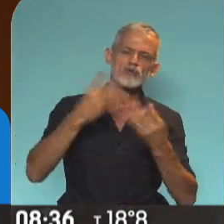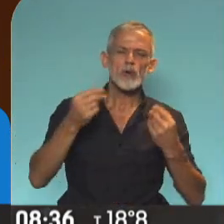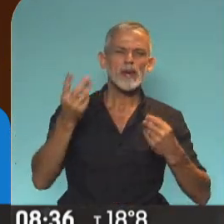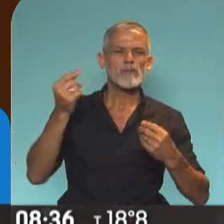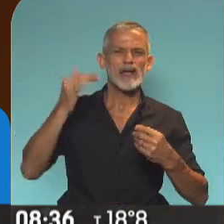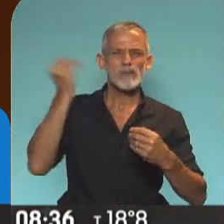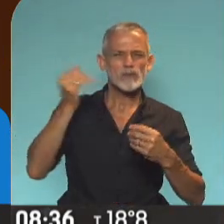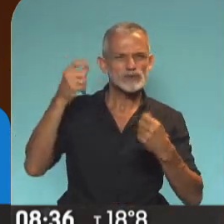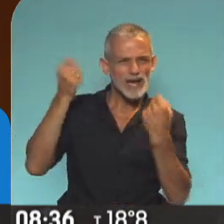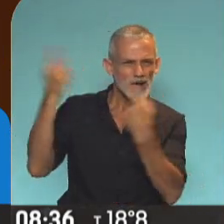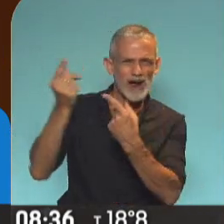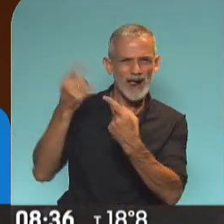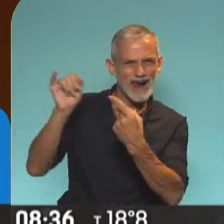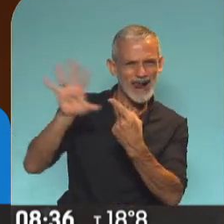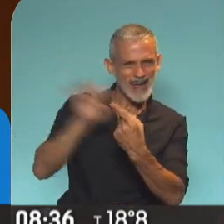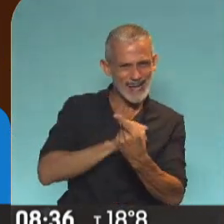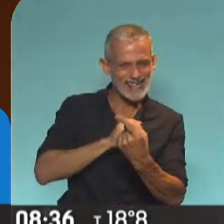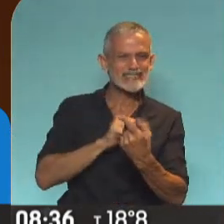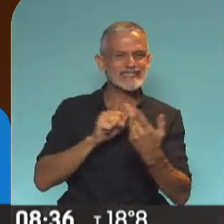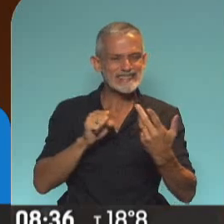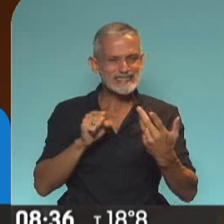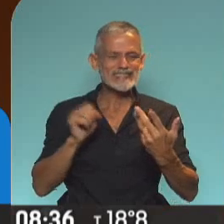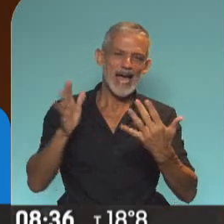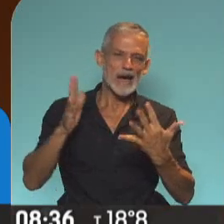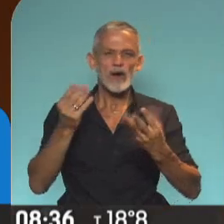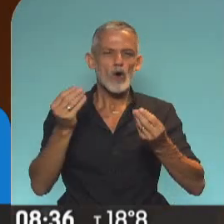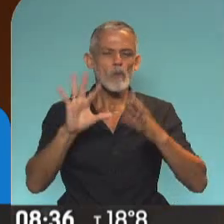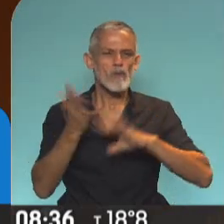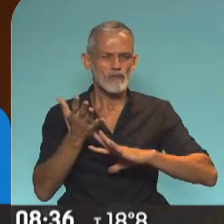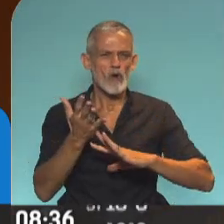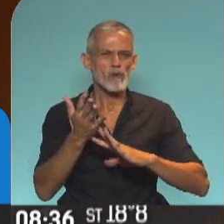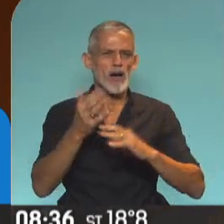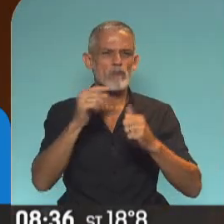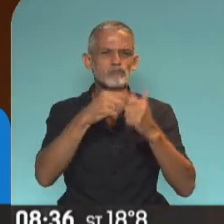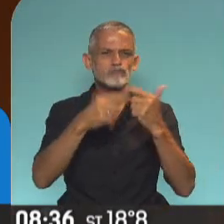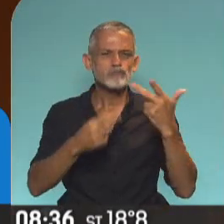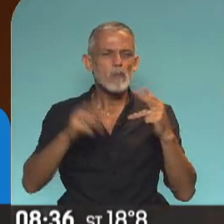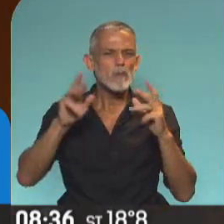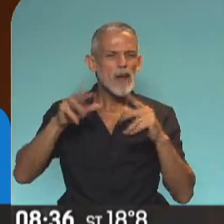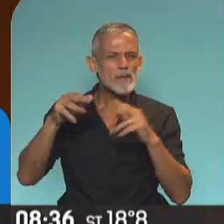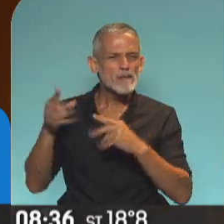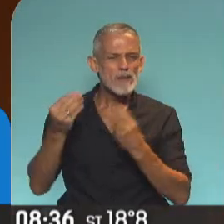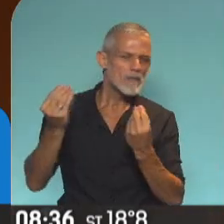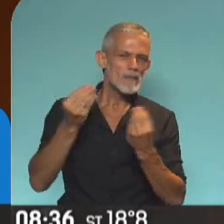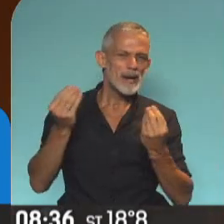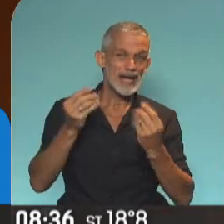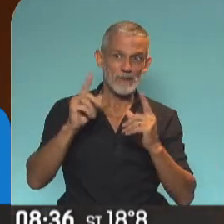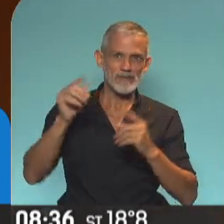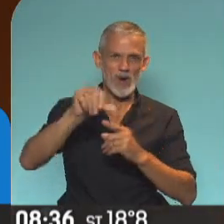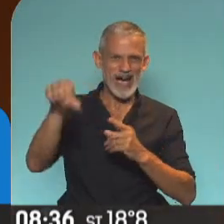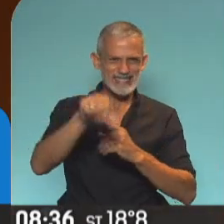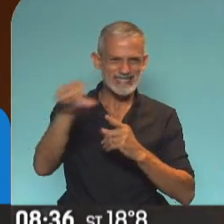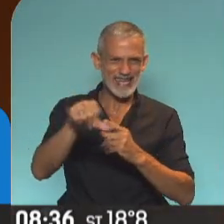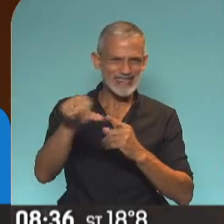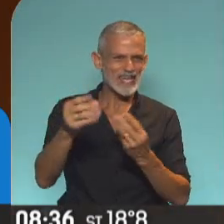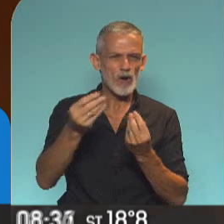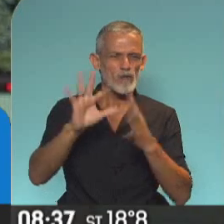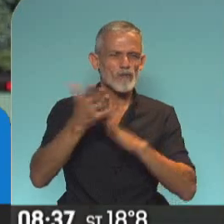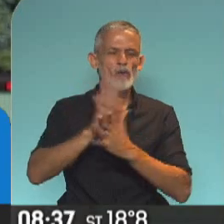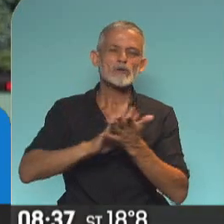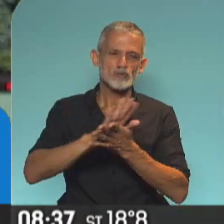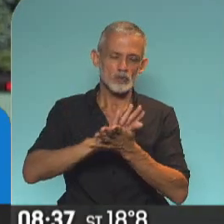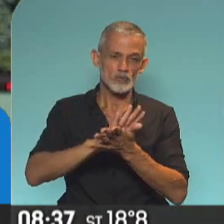de cupos. ¿Están esas alternativas? ¿Hay otras? ¿Qué otra cosa se puede pensar? Así como fue lo del aceite, ¿cómo lo ves vos? Bueno,